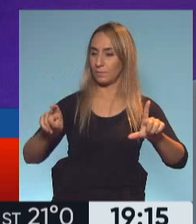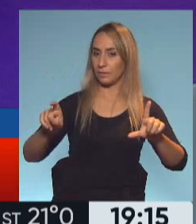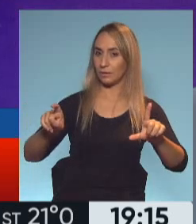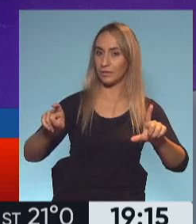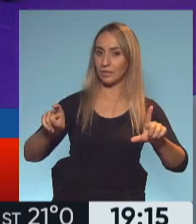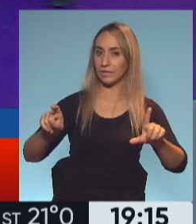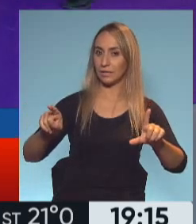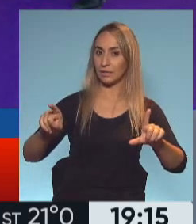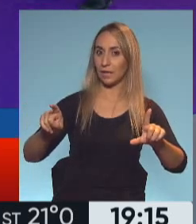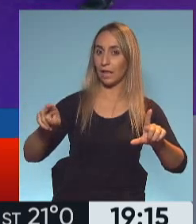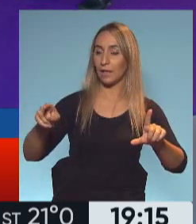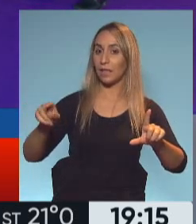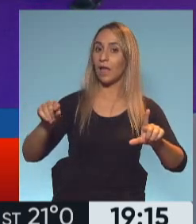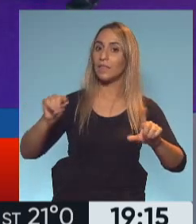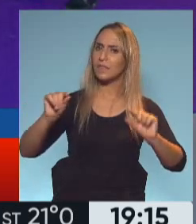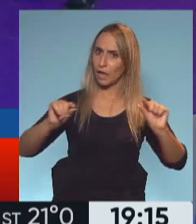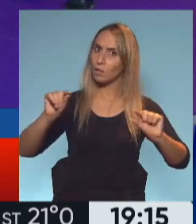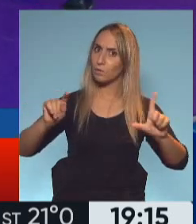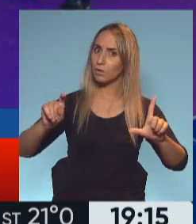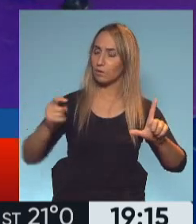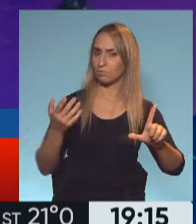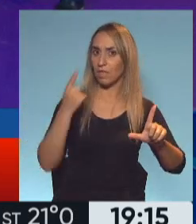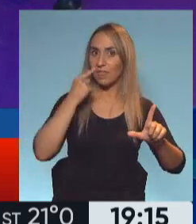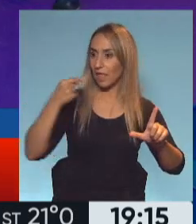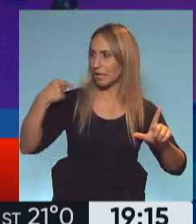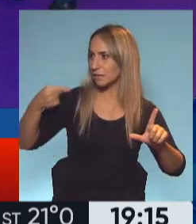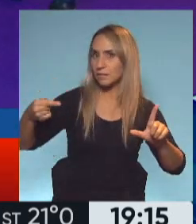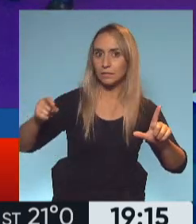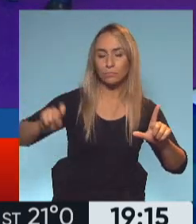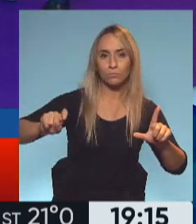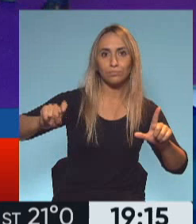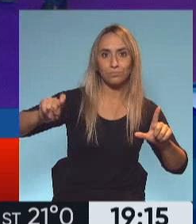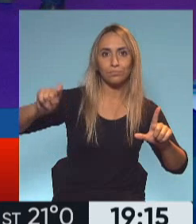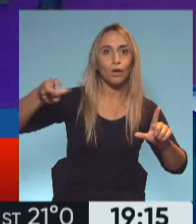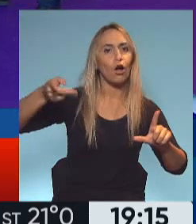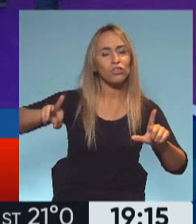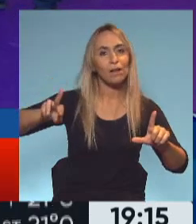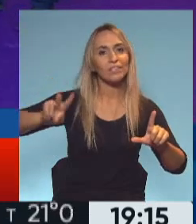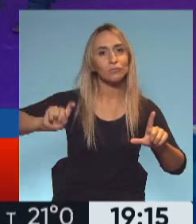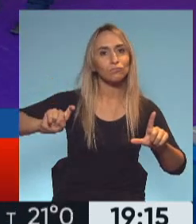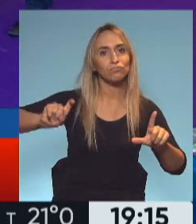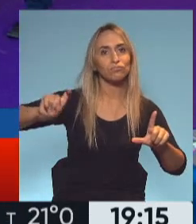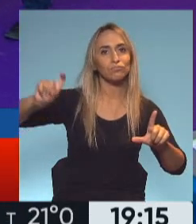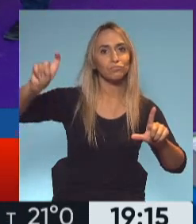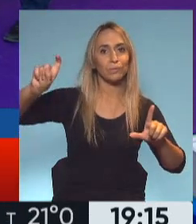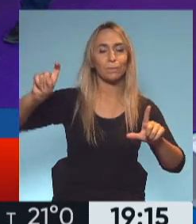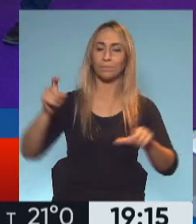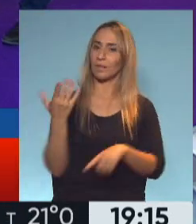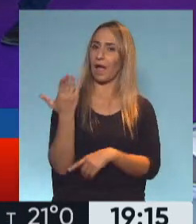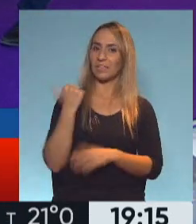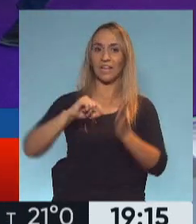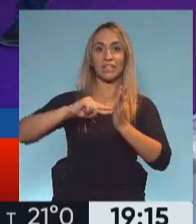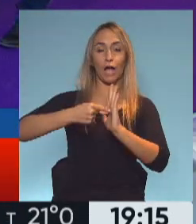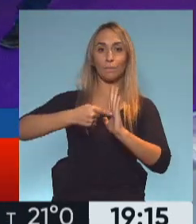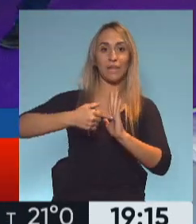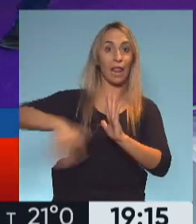sí. ¿sí? Están incrementando en los últimos días. Claro. En los últimos días están incrementando. Cava, ayer me